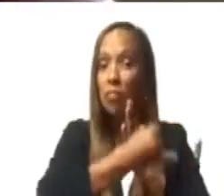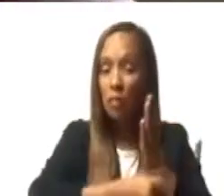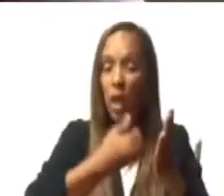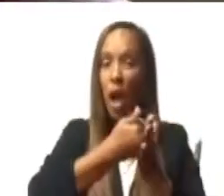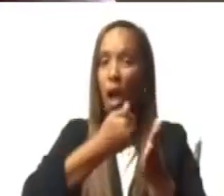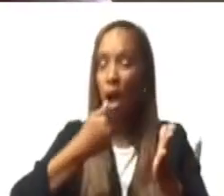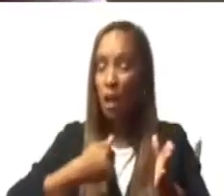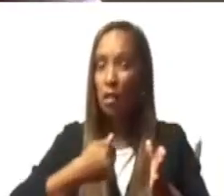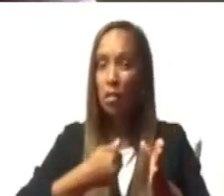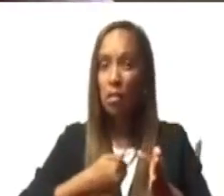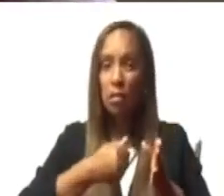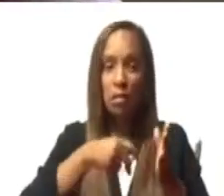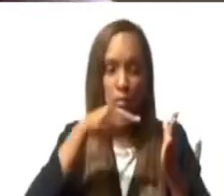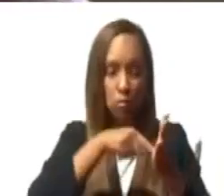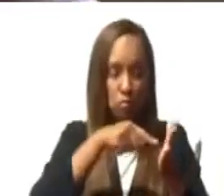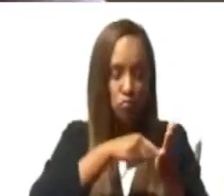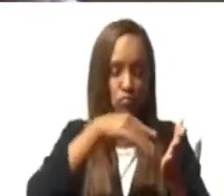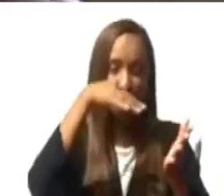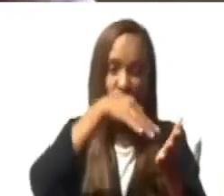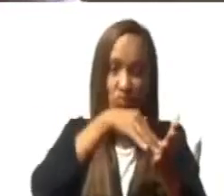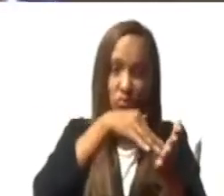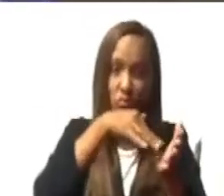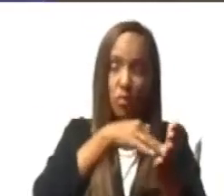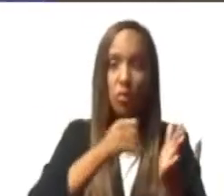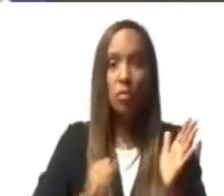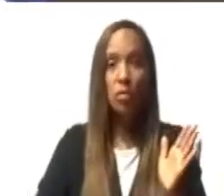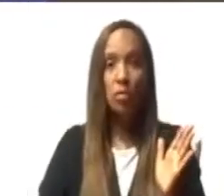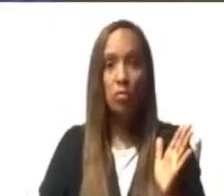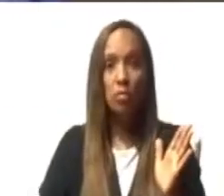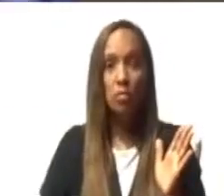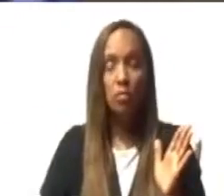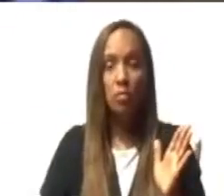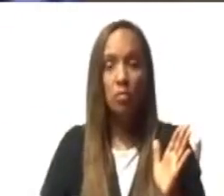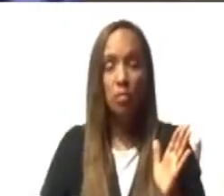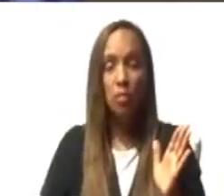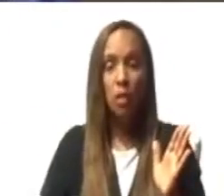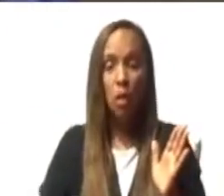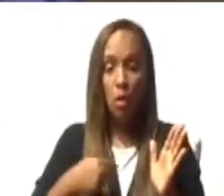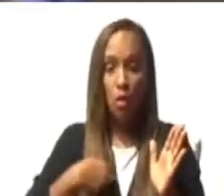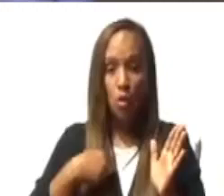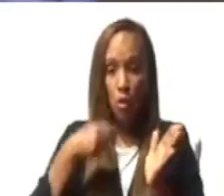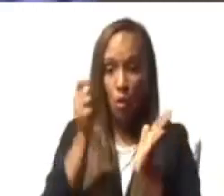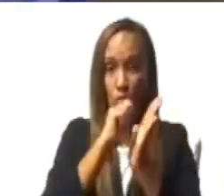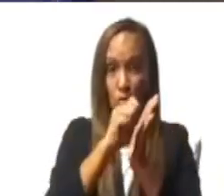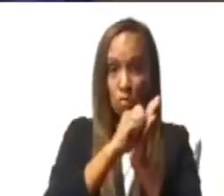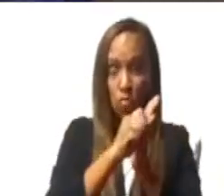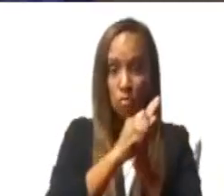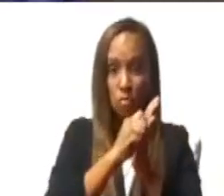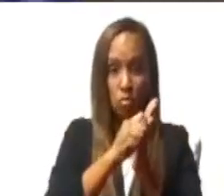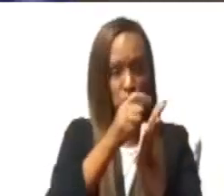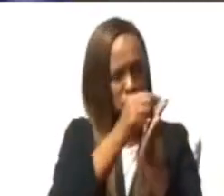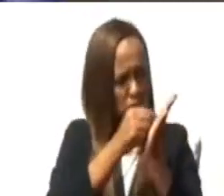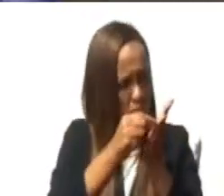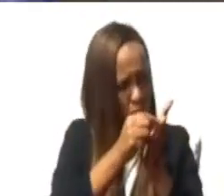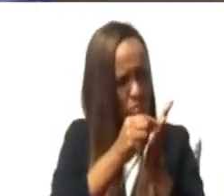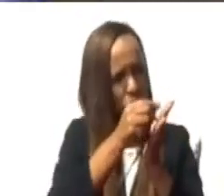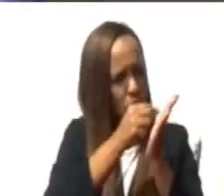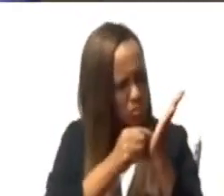mi resaltador en la mano y tengo mi lapicero en la mano todavía leyendo, porque